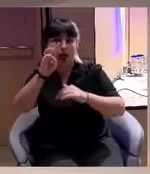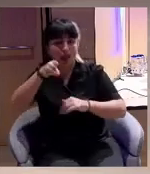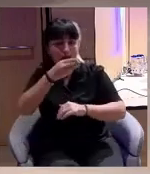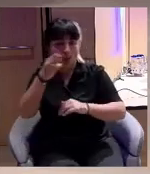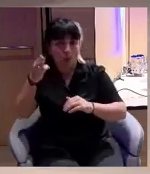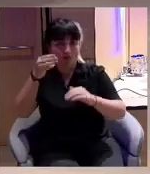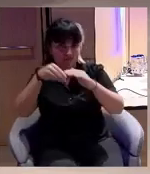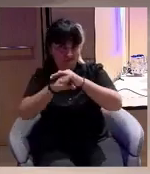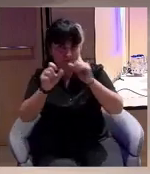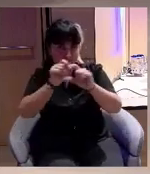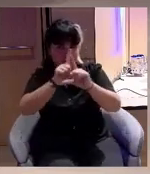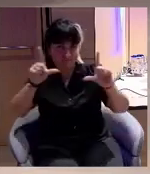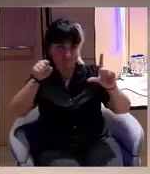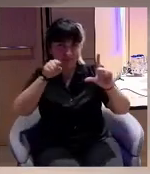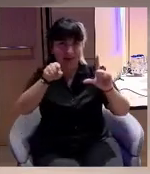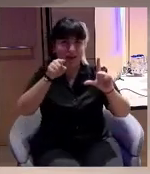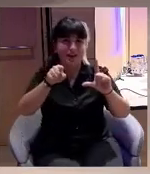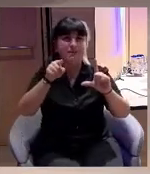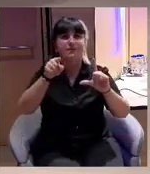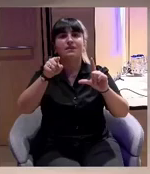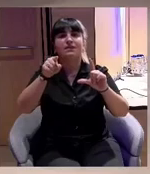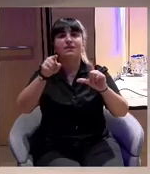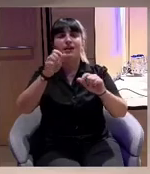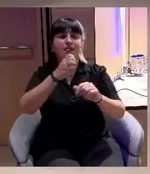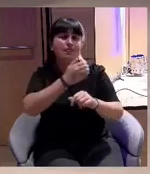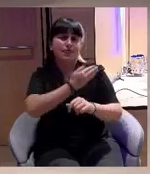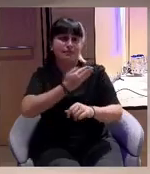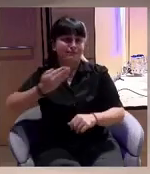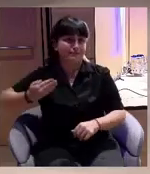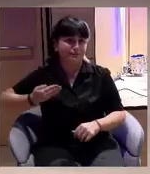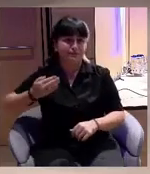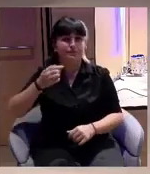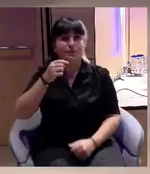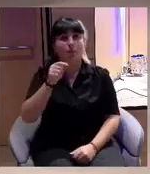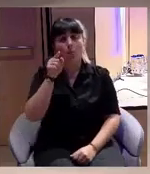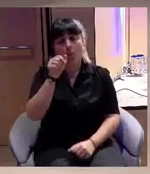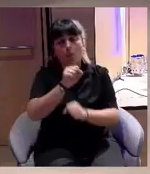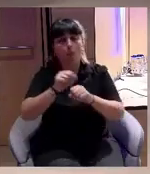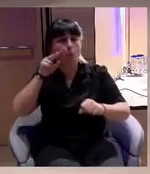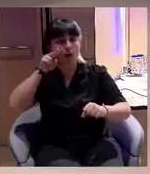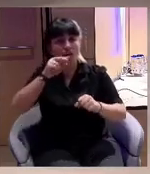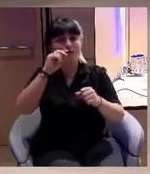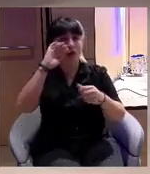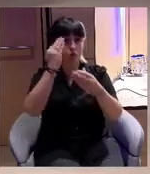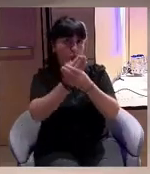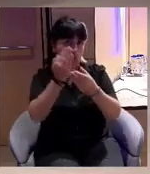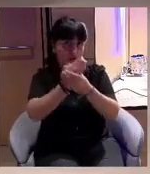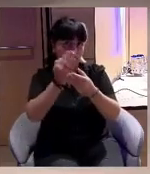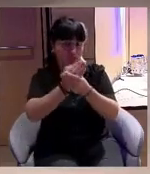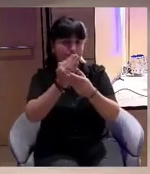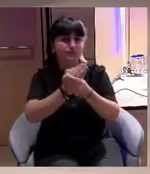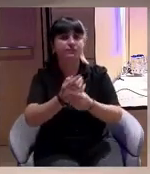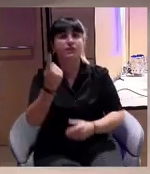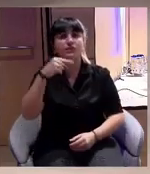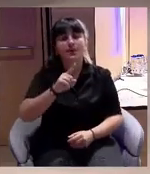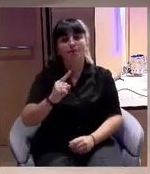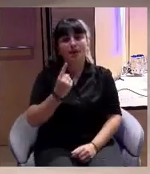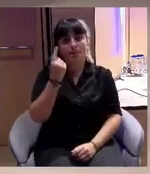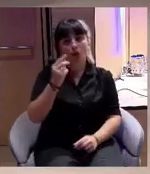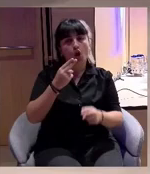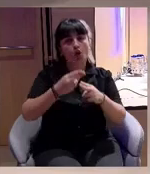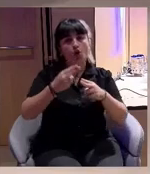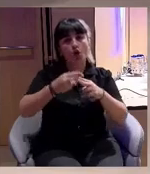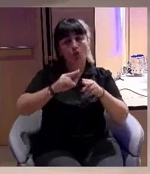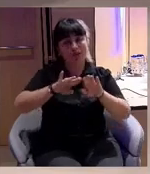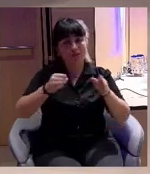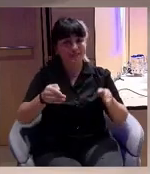eh Y se enfrenta a los PDF no lo primero Entonces es el nombre de la mesa Es sobre